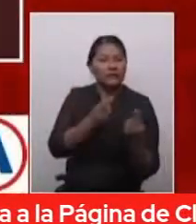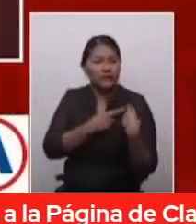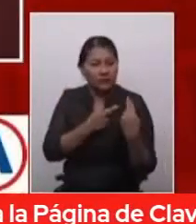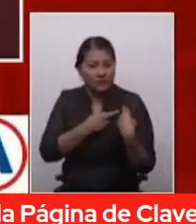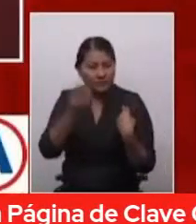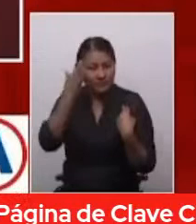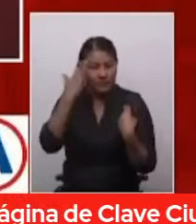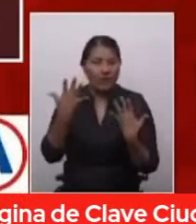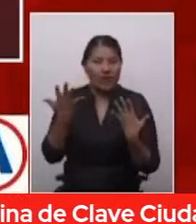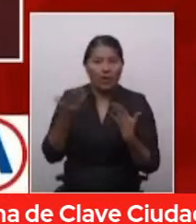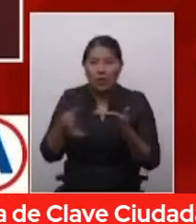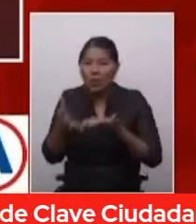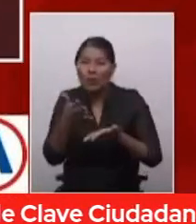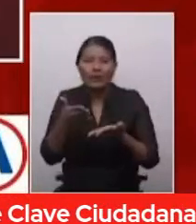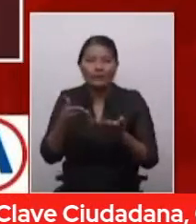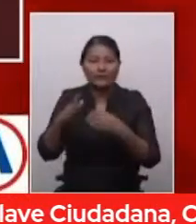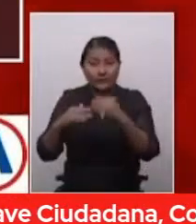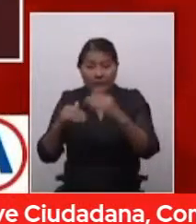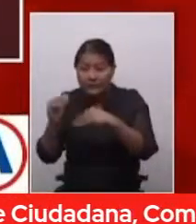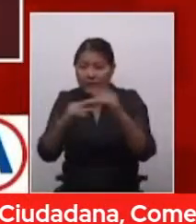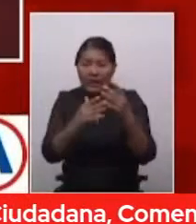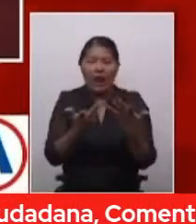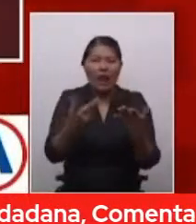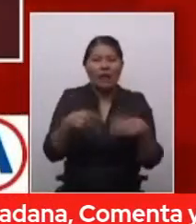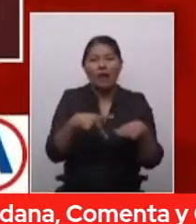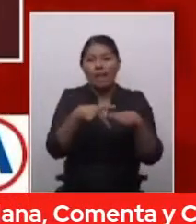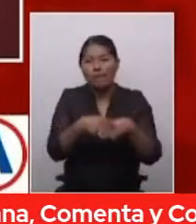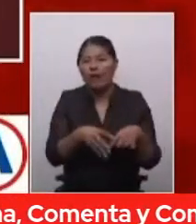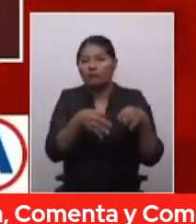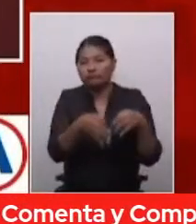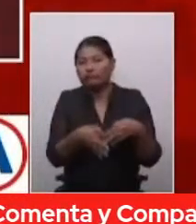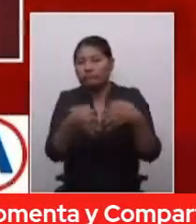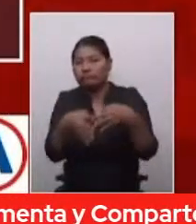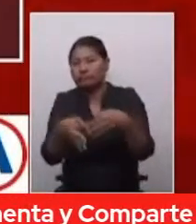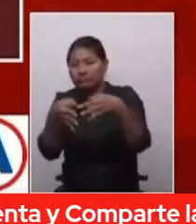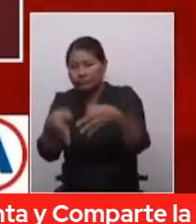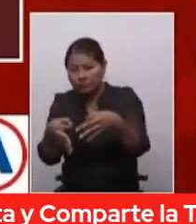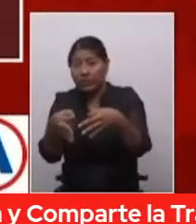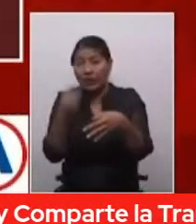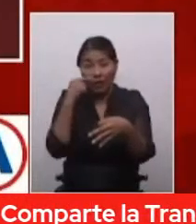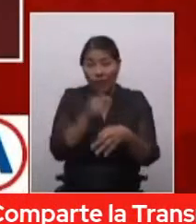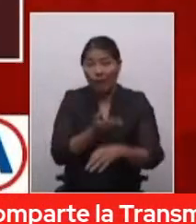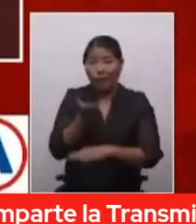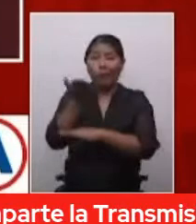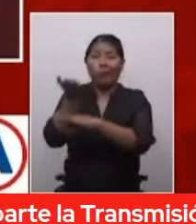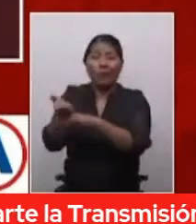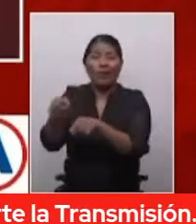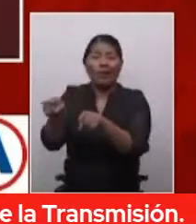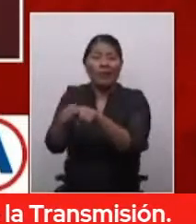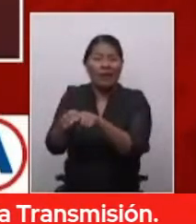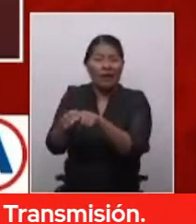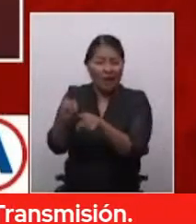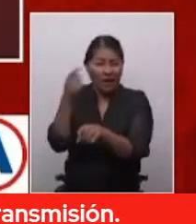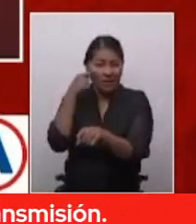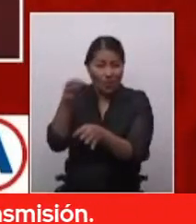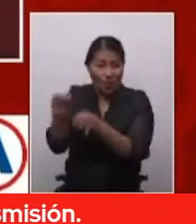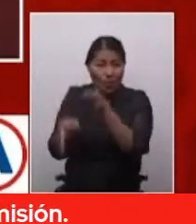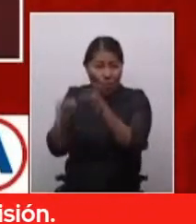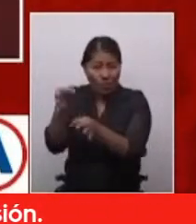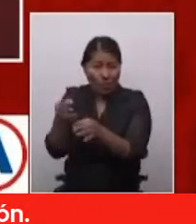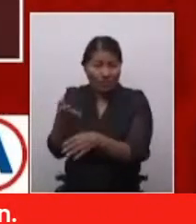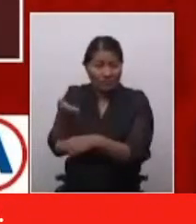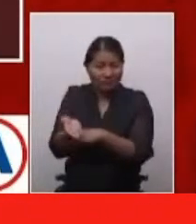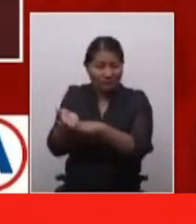que lamentablemente han quedado inconclusas en el Poder Judicial por corrupción de los concesionarios,